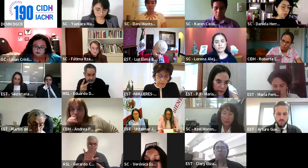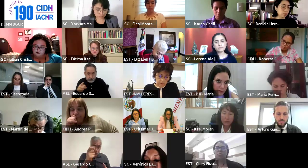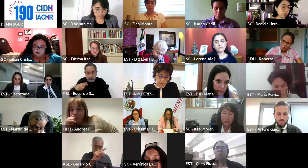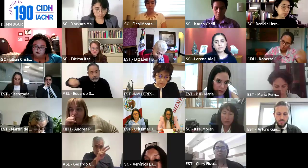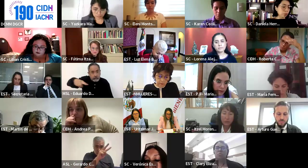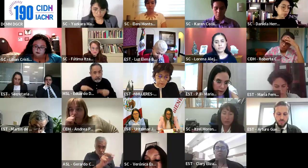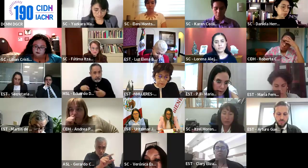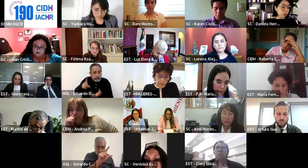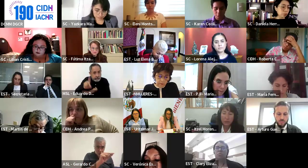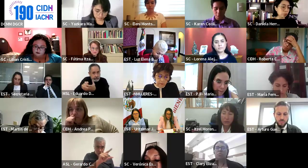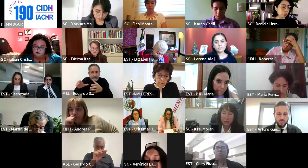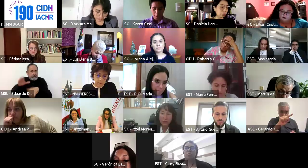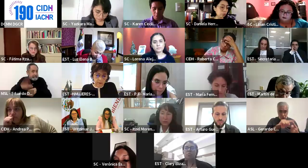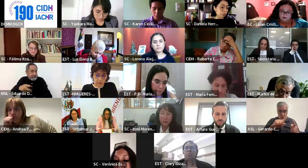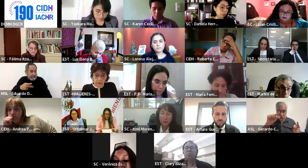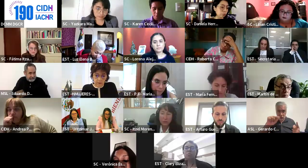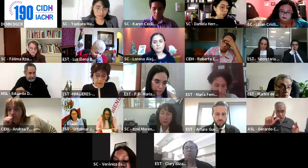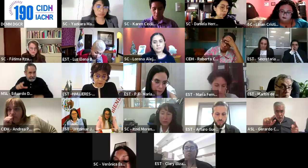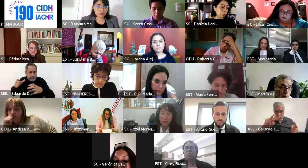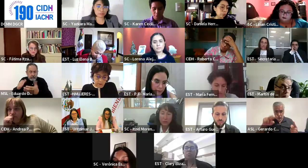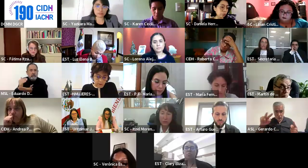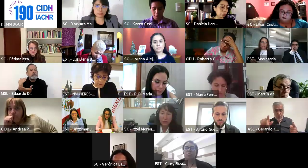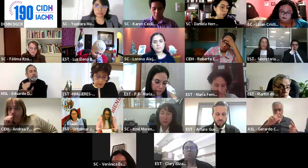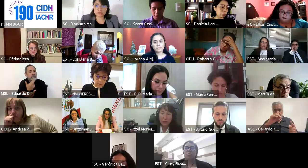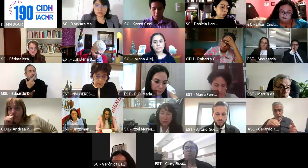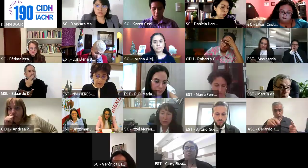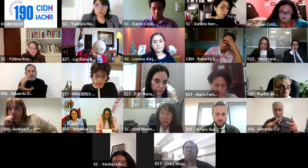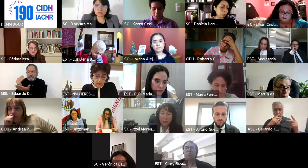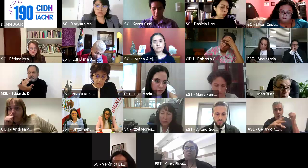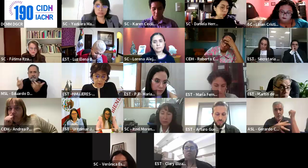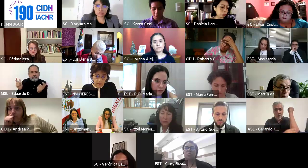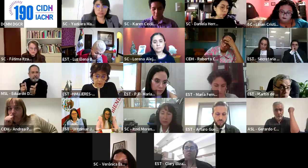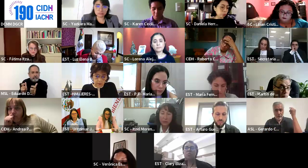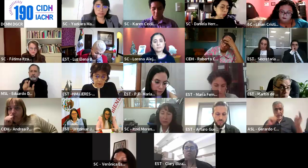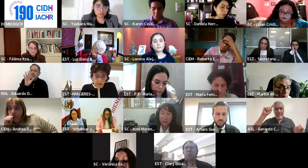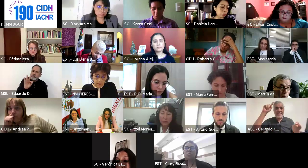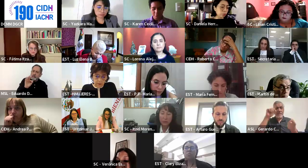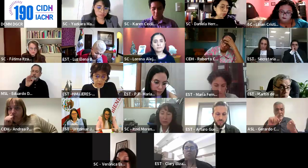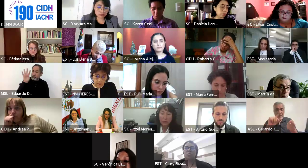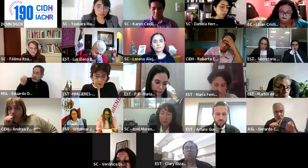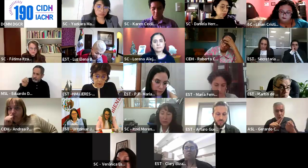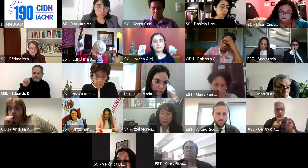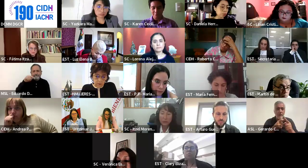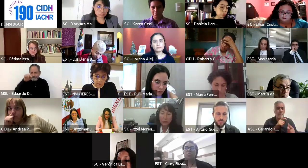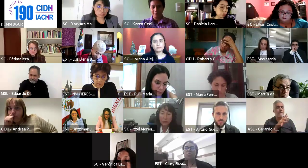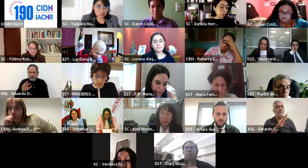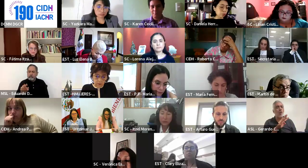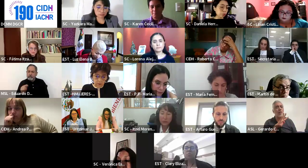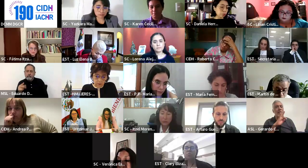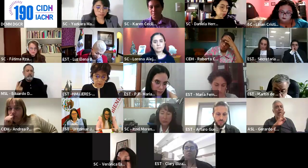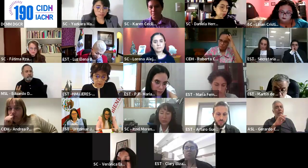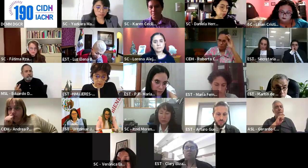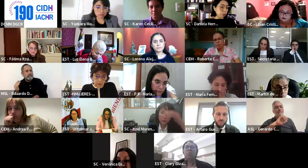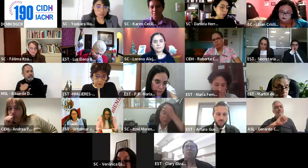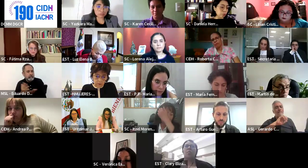con discapacidad en situación de pobreza disminuyó del 49.5 al 41.2. Además, con el objetivo